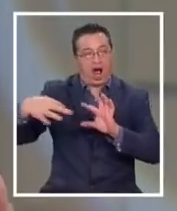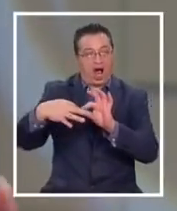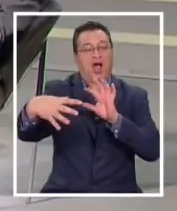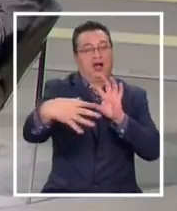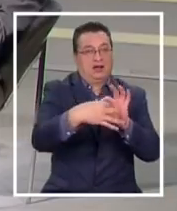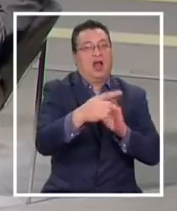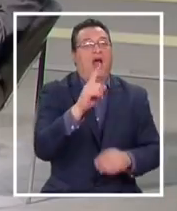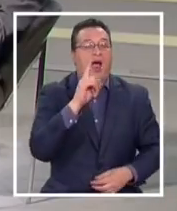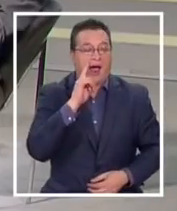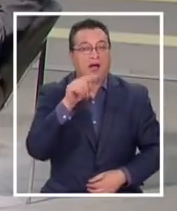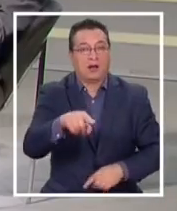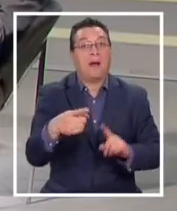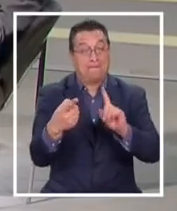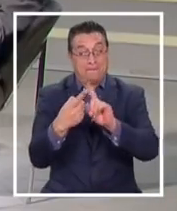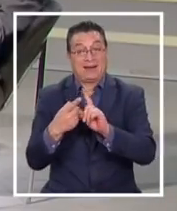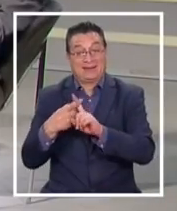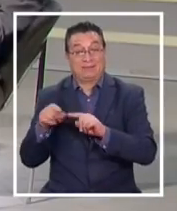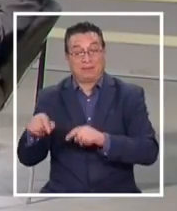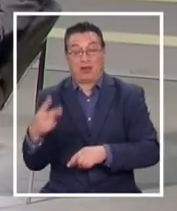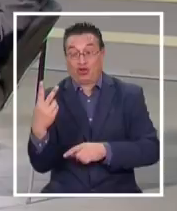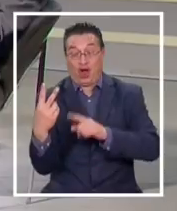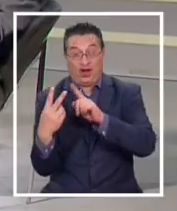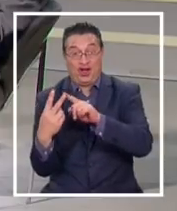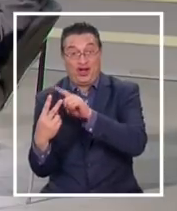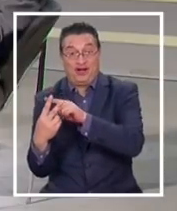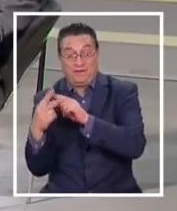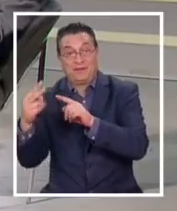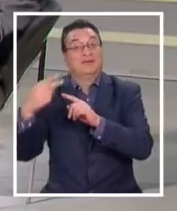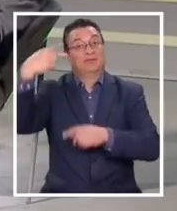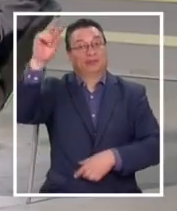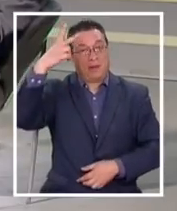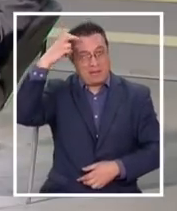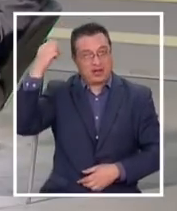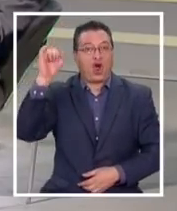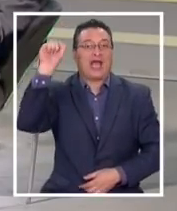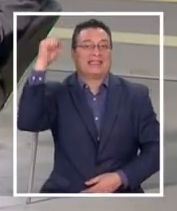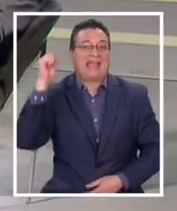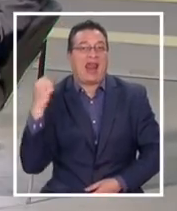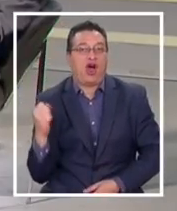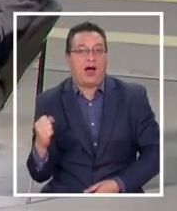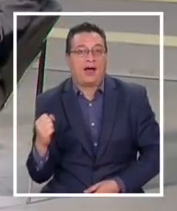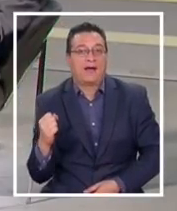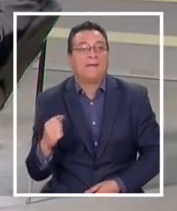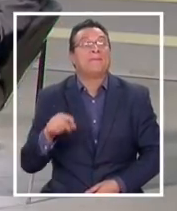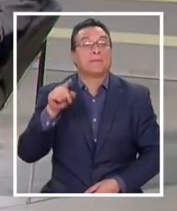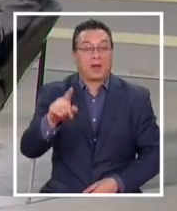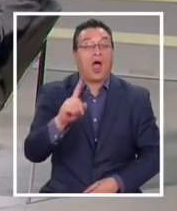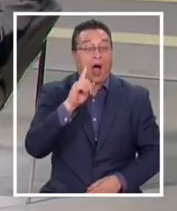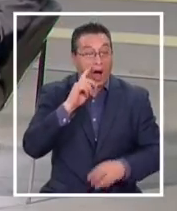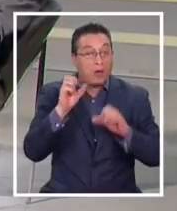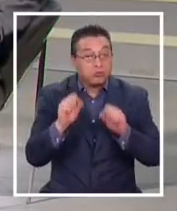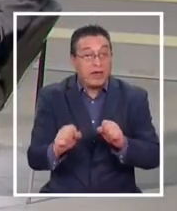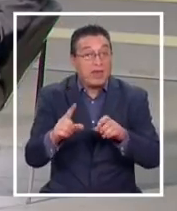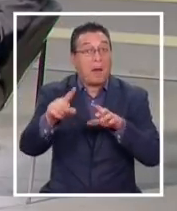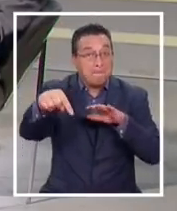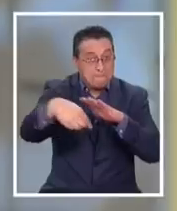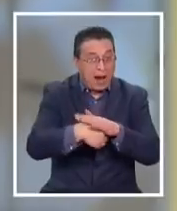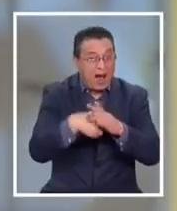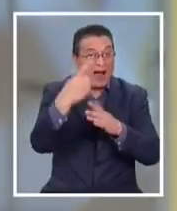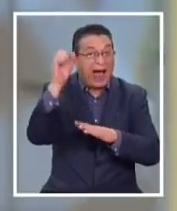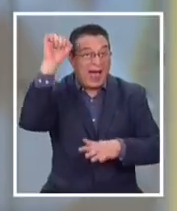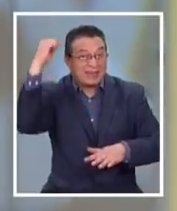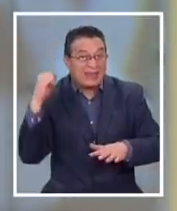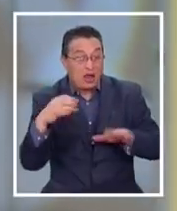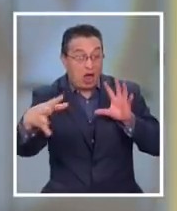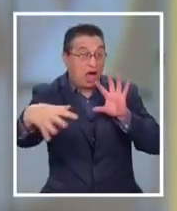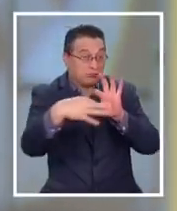en este caso teníamos la participación de estas dos personas, de ese cartel. ¿Pero usted no garantiza que no haya más, digamos, gente con nexo con